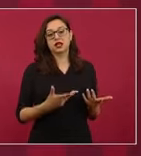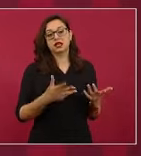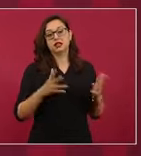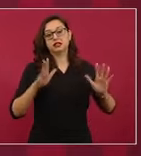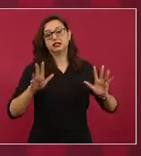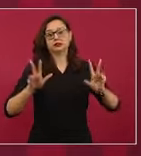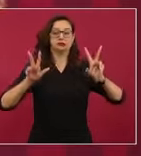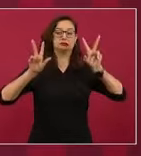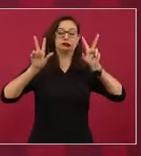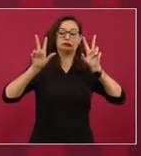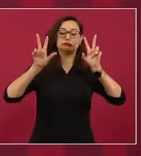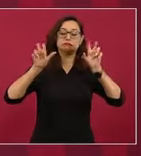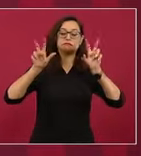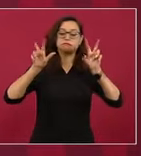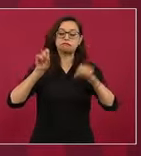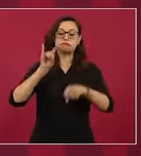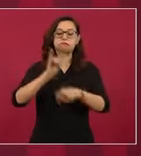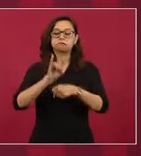la objetividad,